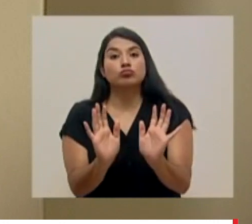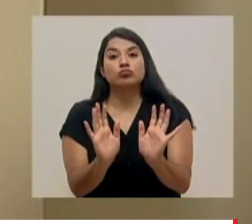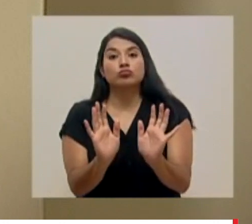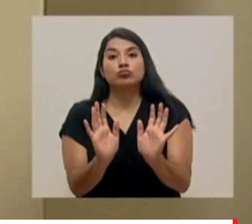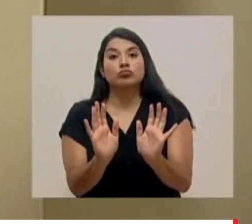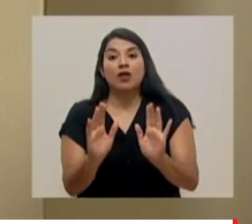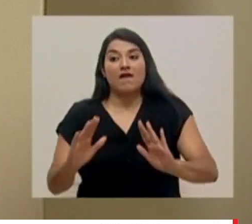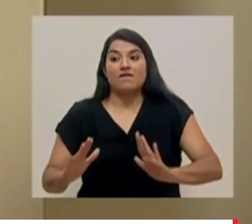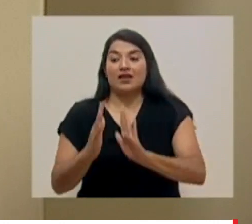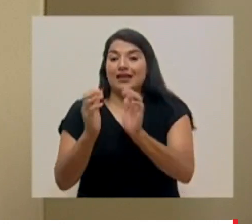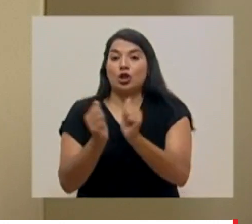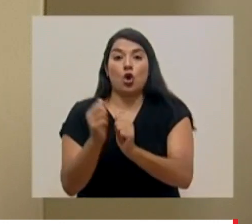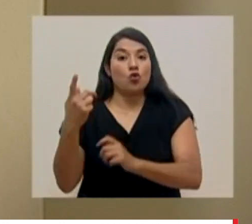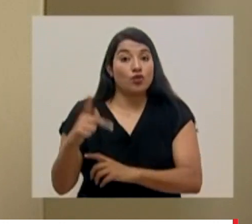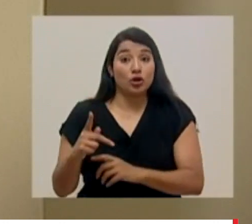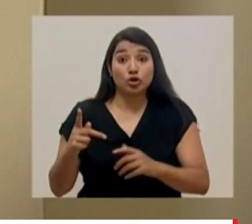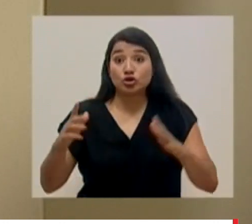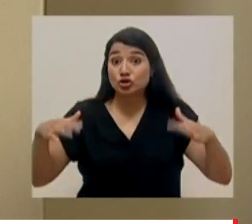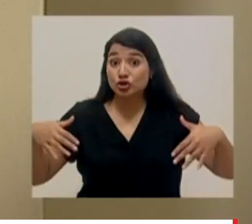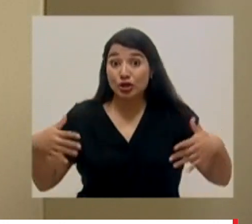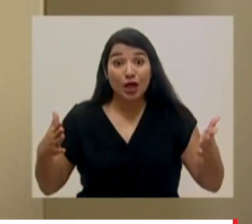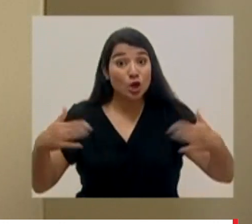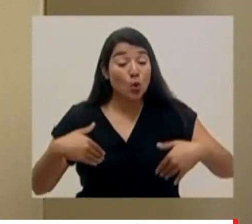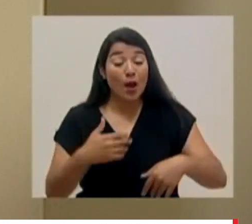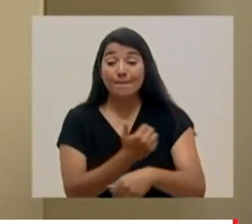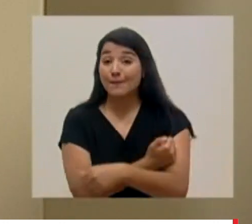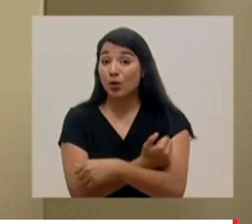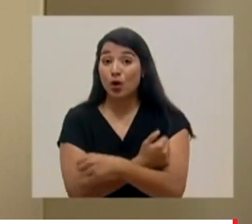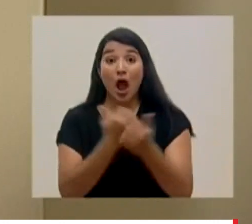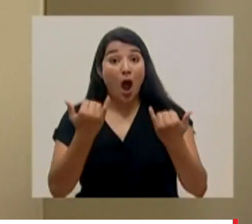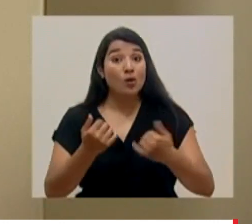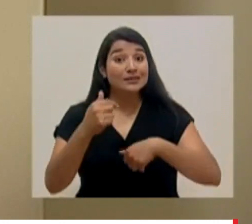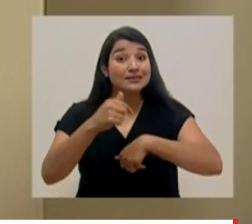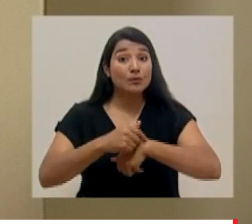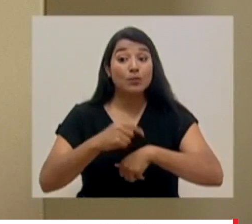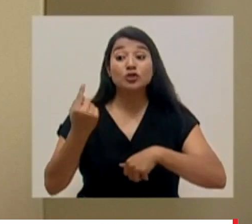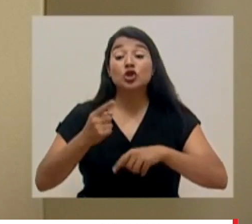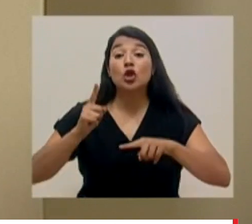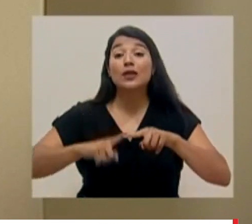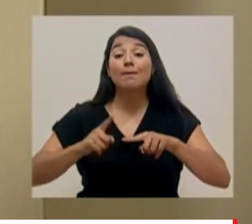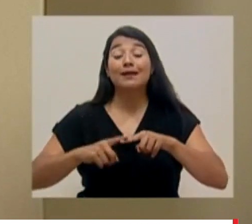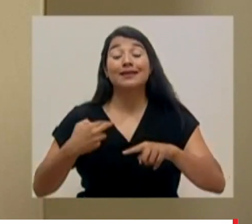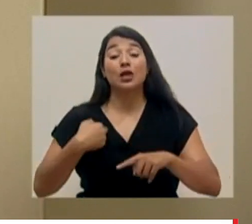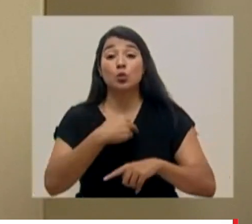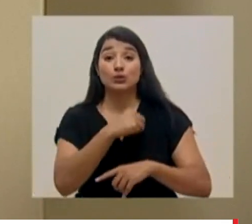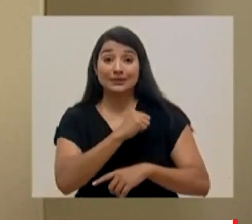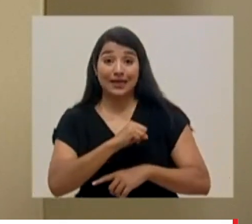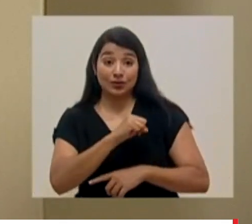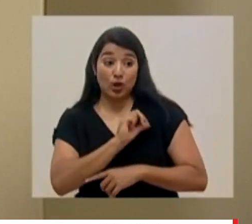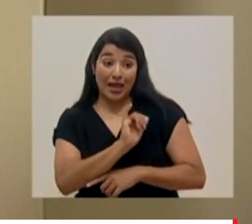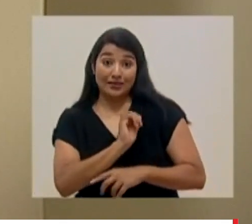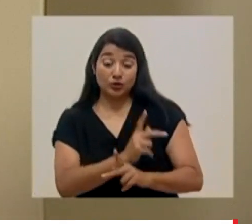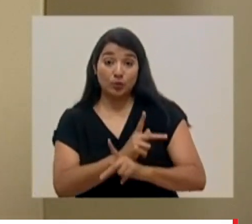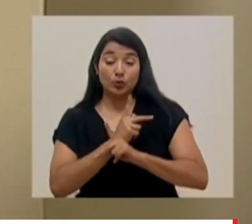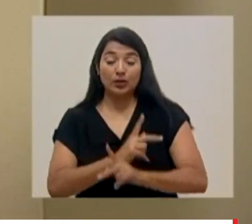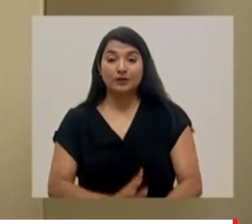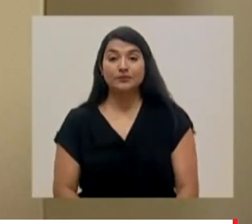que estamos enfrentando. No hay vacuna. En este momento lo único que hay es nuestro comportamiento. Eso es lo que nos